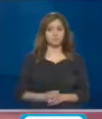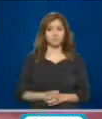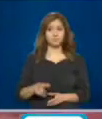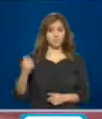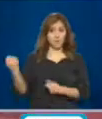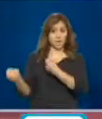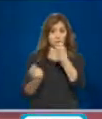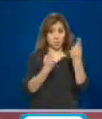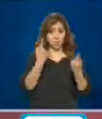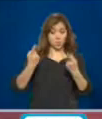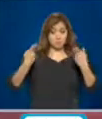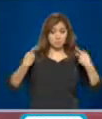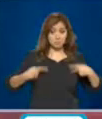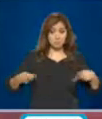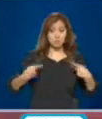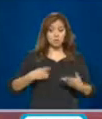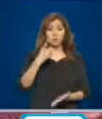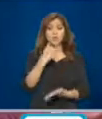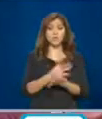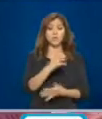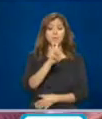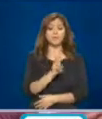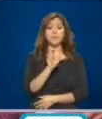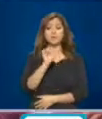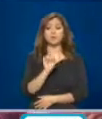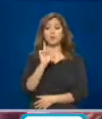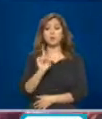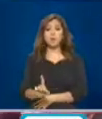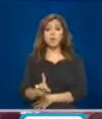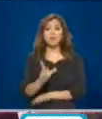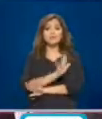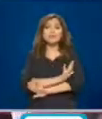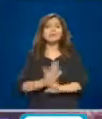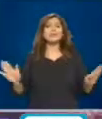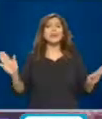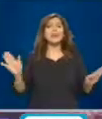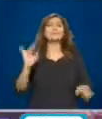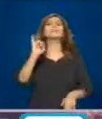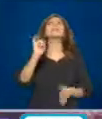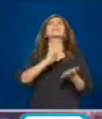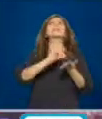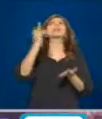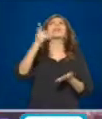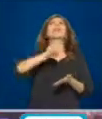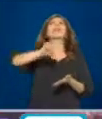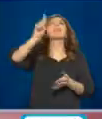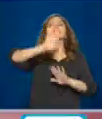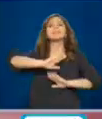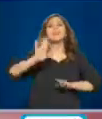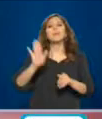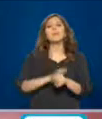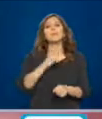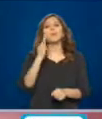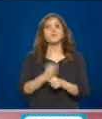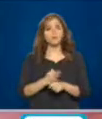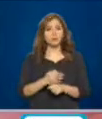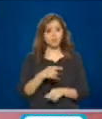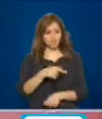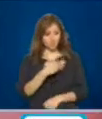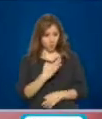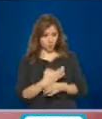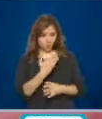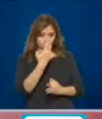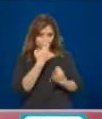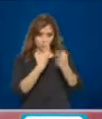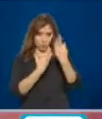porque algunas parejas solamente tienen el fin de semana y ya llegó, Irene. Ay, gracias a Dios es viernes. Sí. Llegó el fin de semana. Qué guapa se ve usted de rojo. Sí, qué